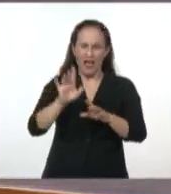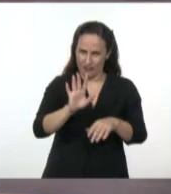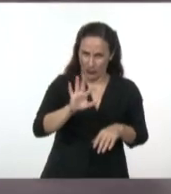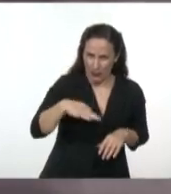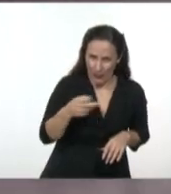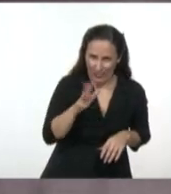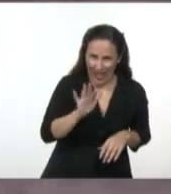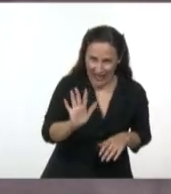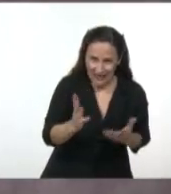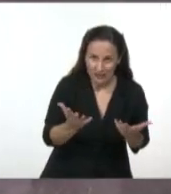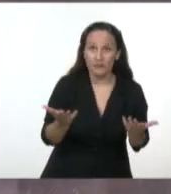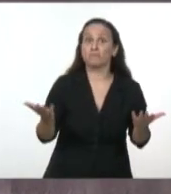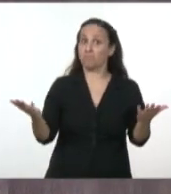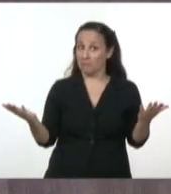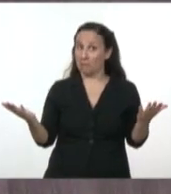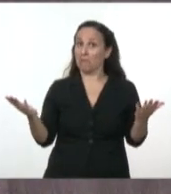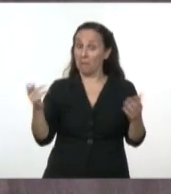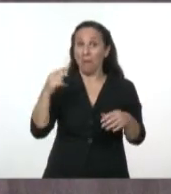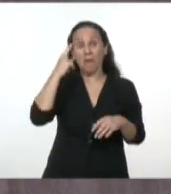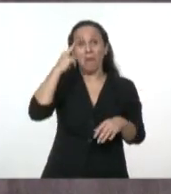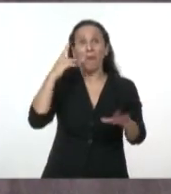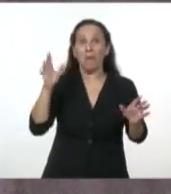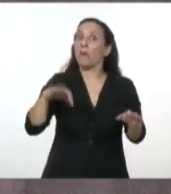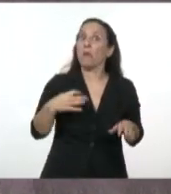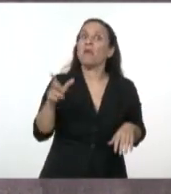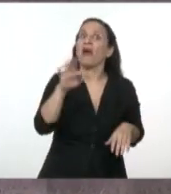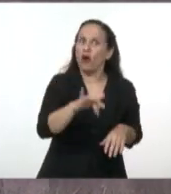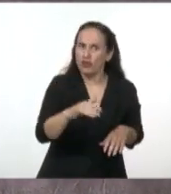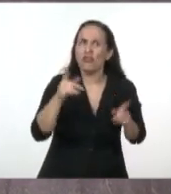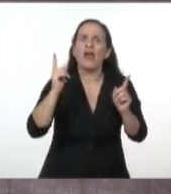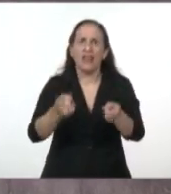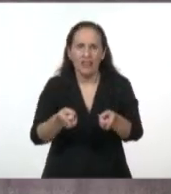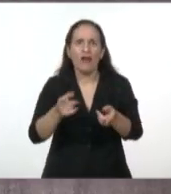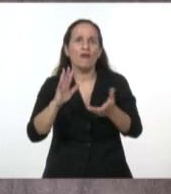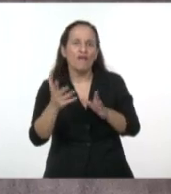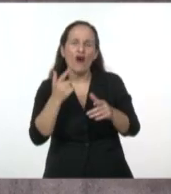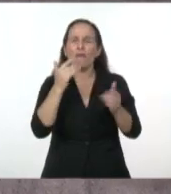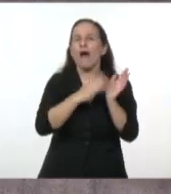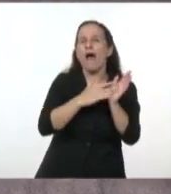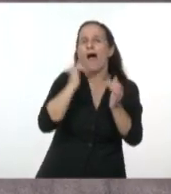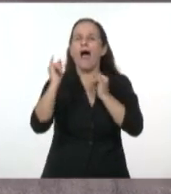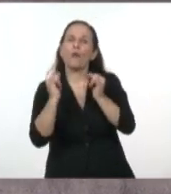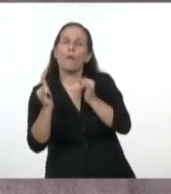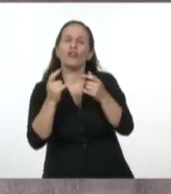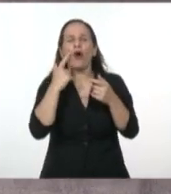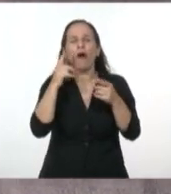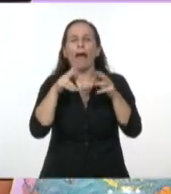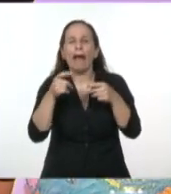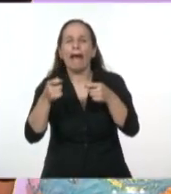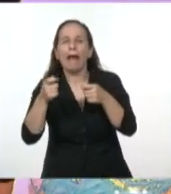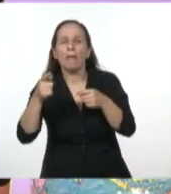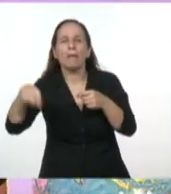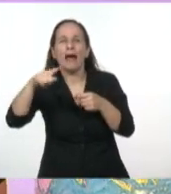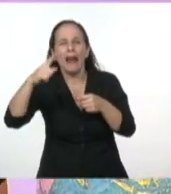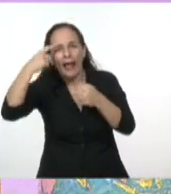¿te parece que pensemos en qué momentos de nuestra vida cotidiana buscamos a través de la argumentación convencer a alguien? Sí, se me ocurre.